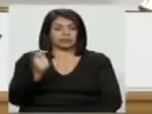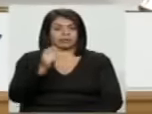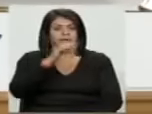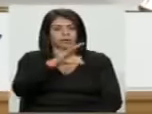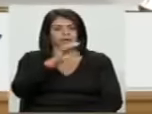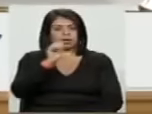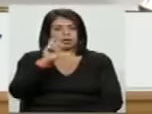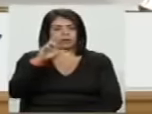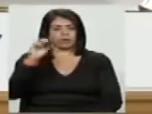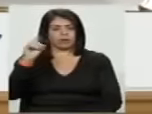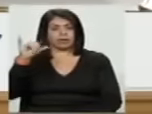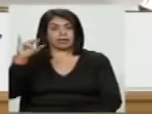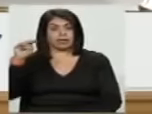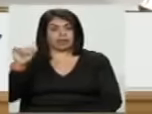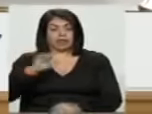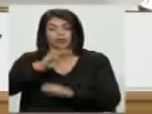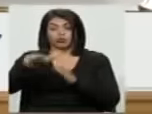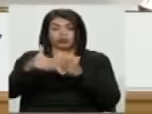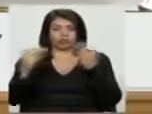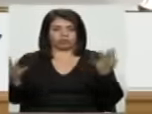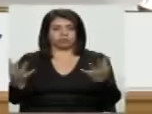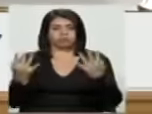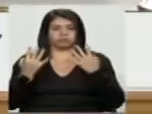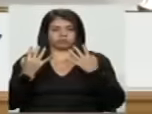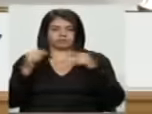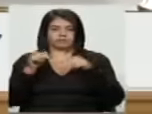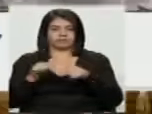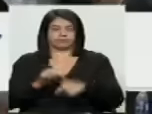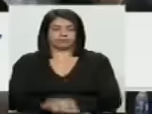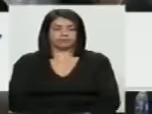García y consultor jurídico aquí, por favor.